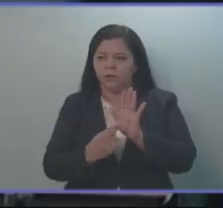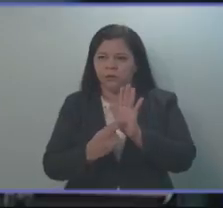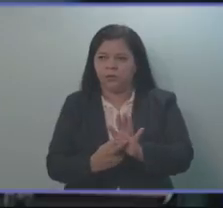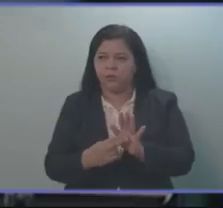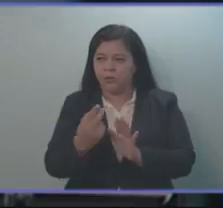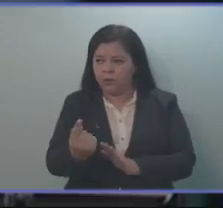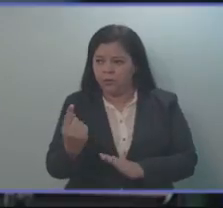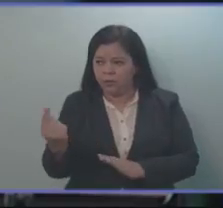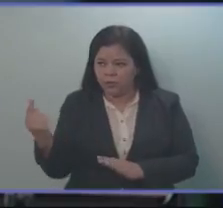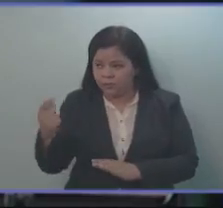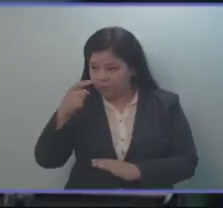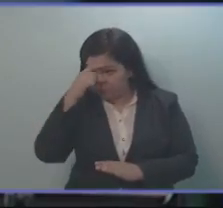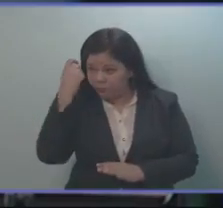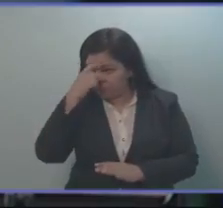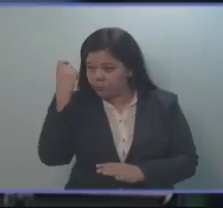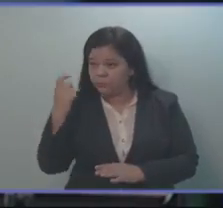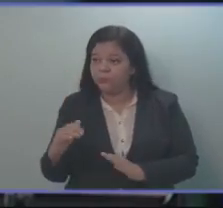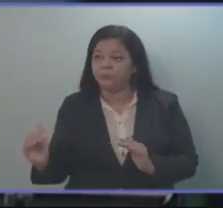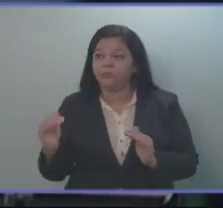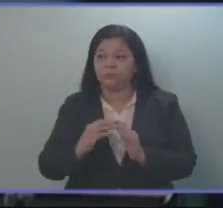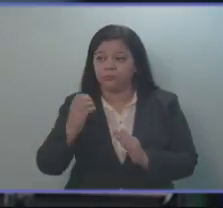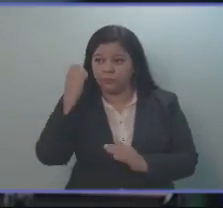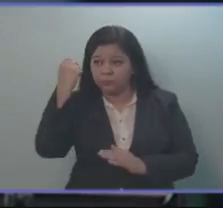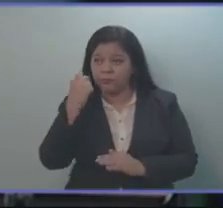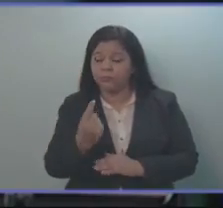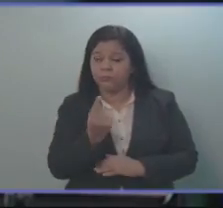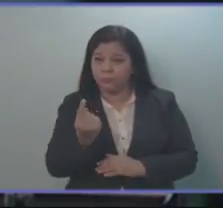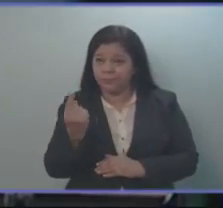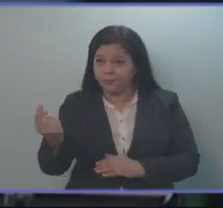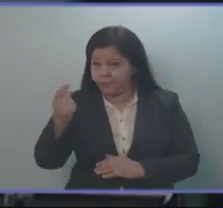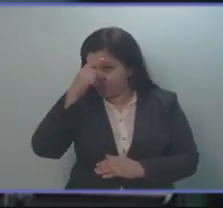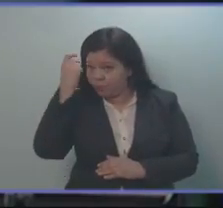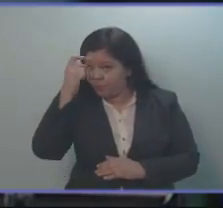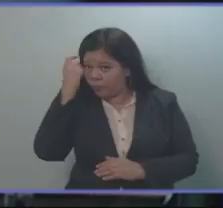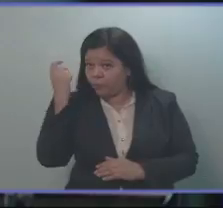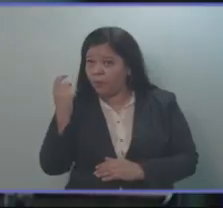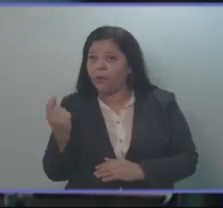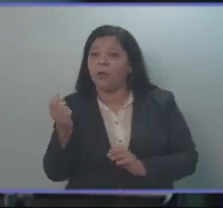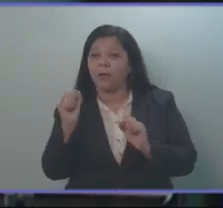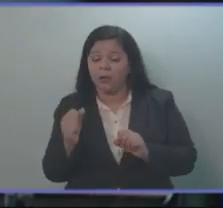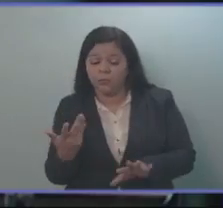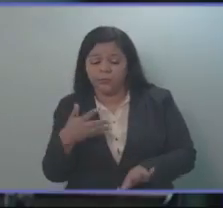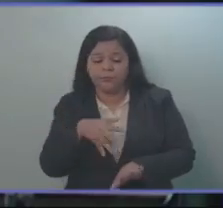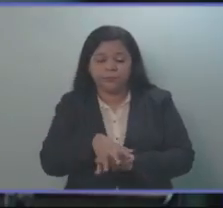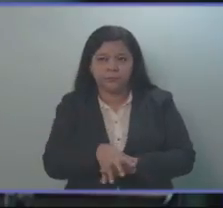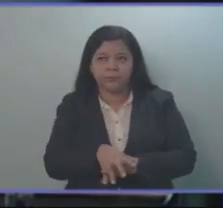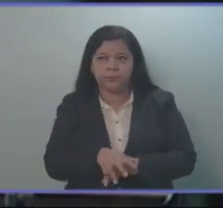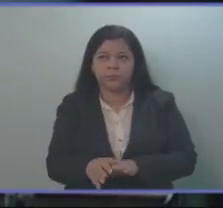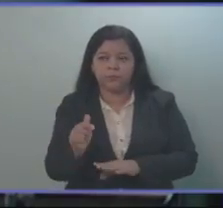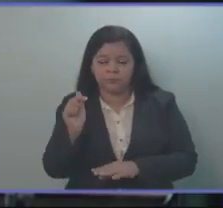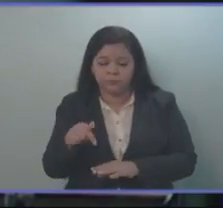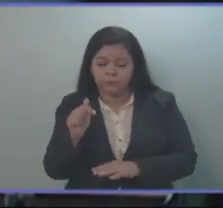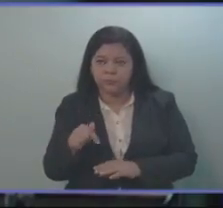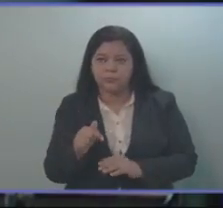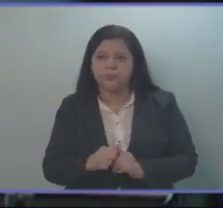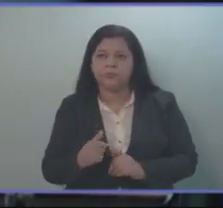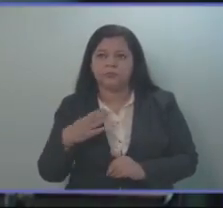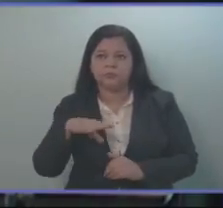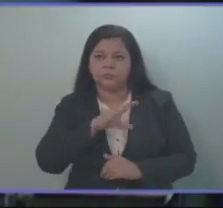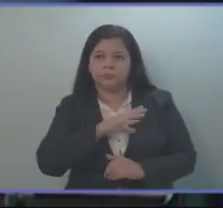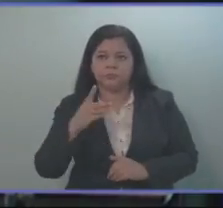los trabajadores. Es importante que los trabajadores estén incorporados en este